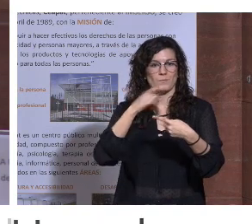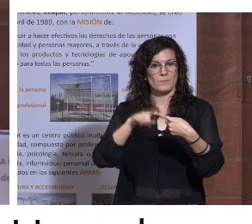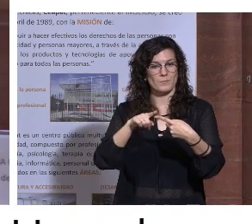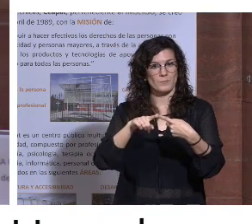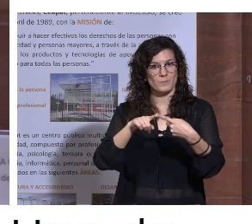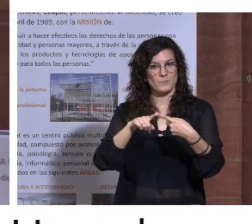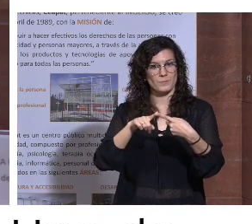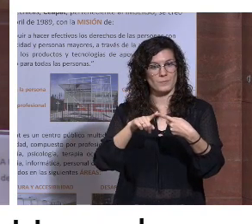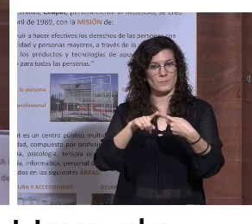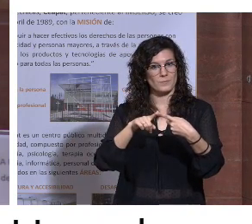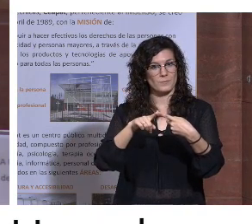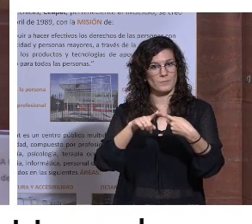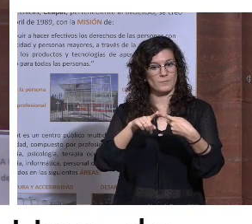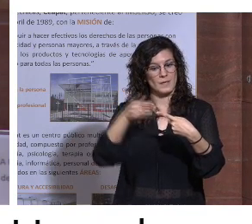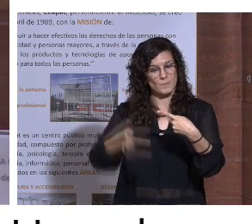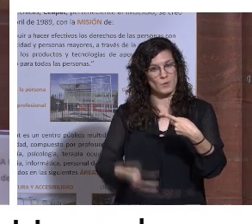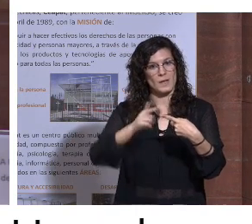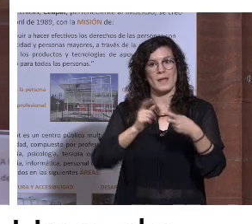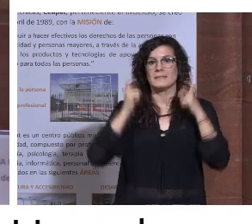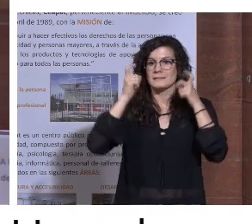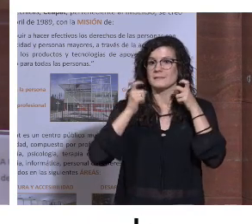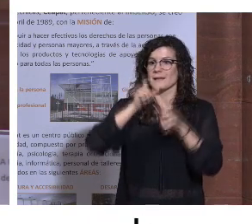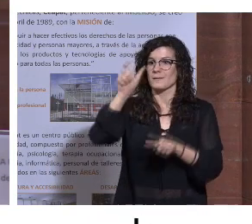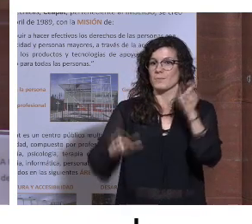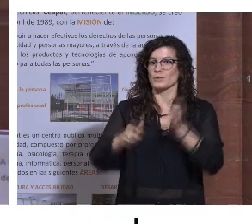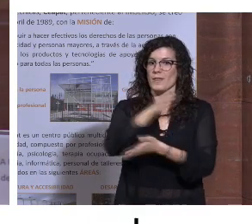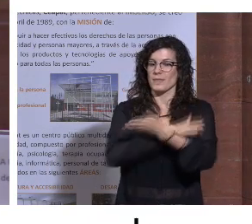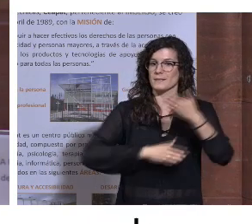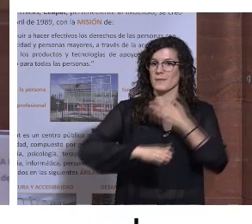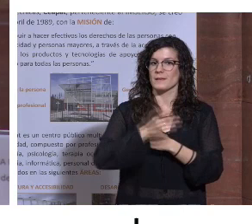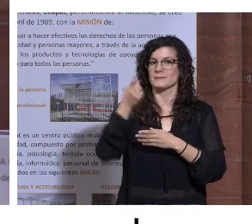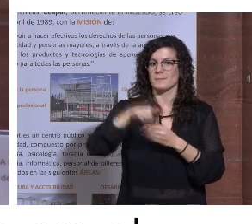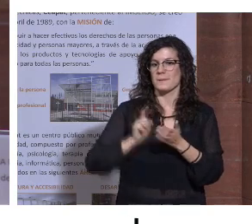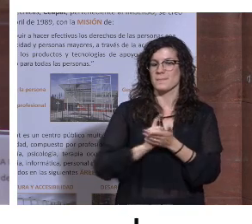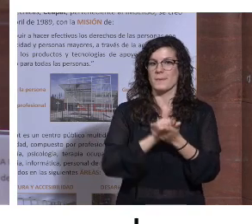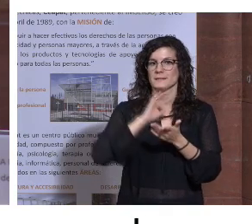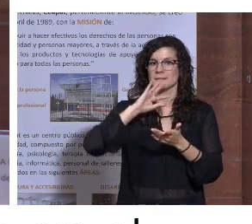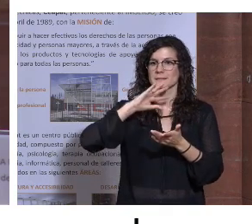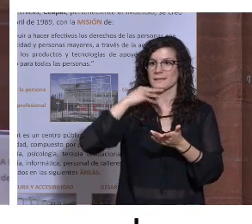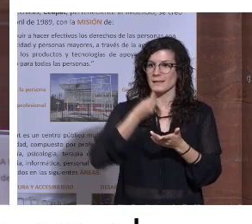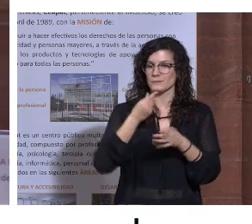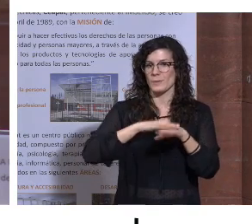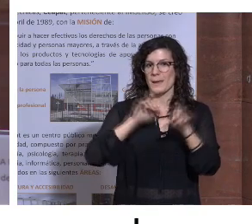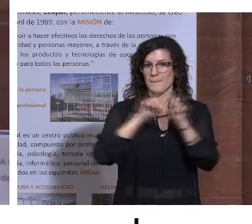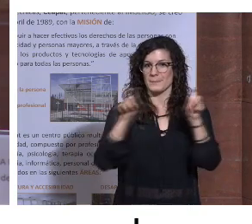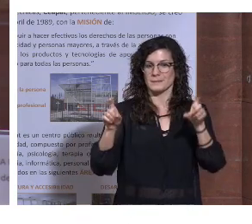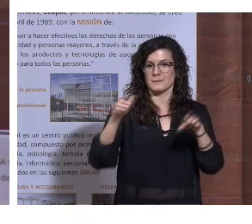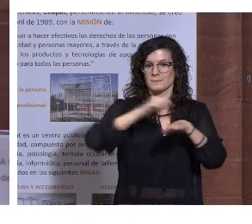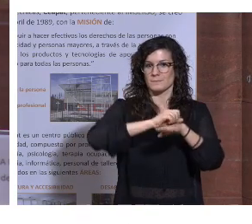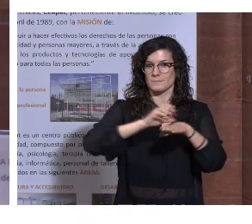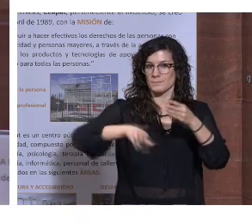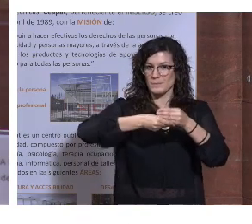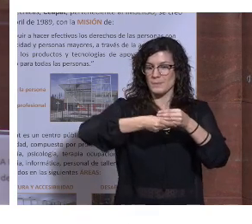es intentar que las personas con discapacidad estén en el mapa de talento para las empresas, para las posiciones relacionadas con las